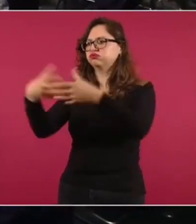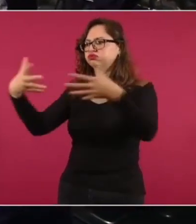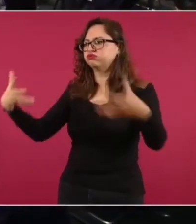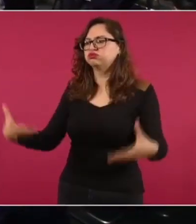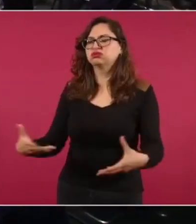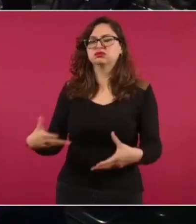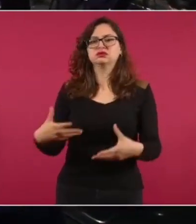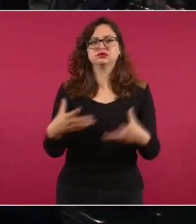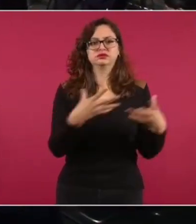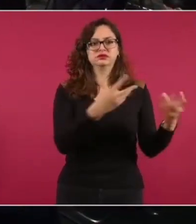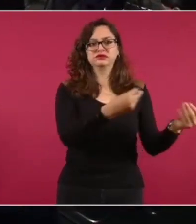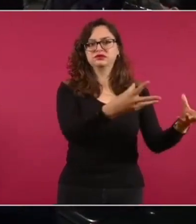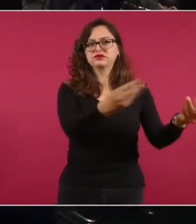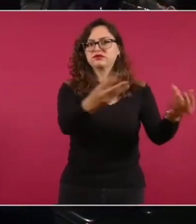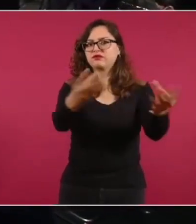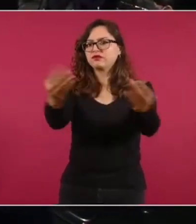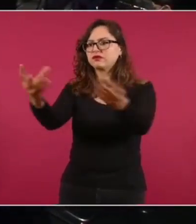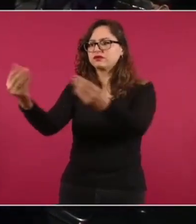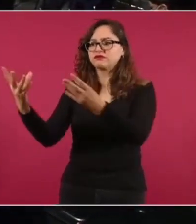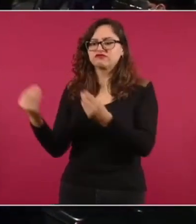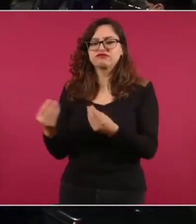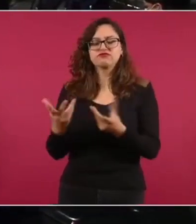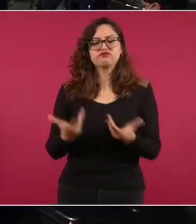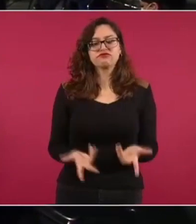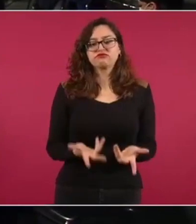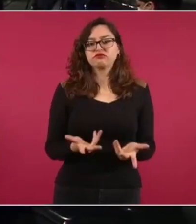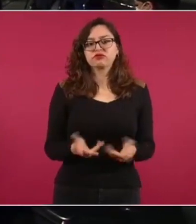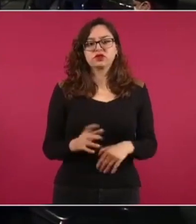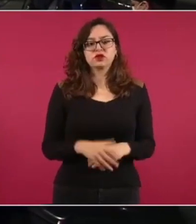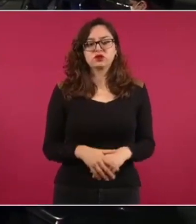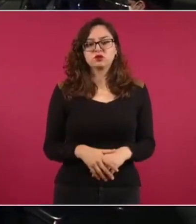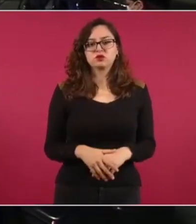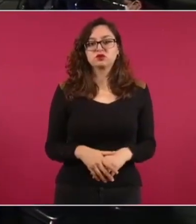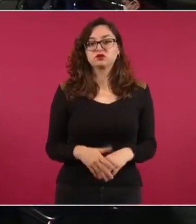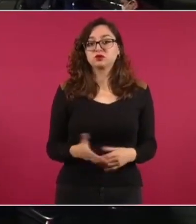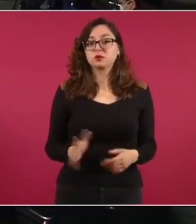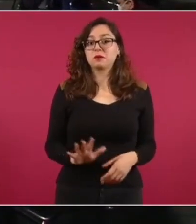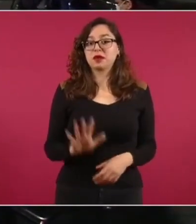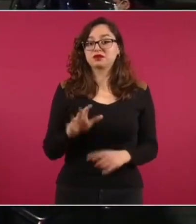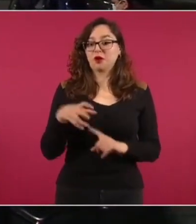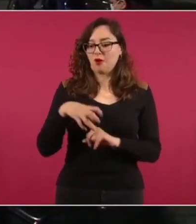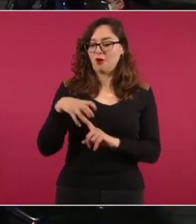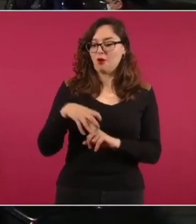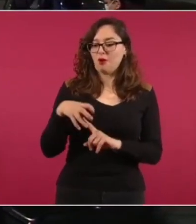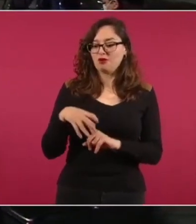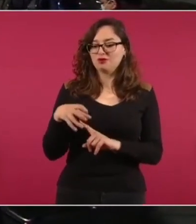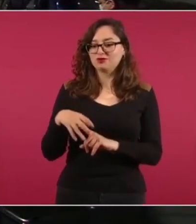de la llamada sociedad civil como hongos después de la lluvia.